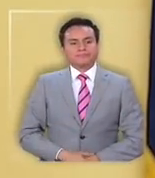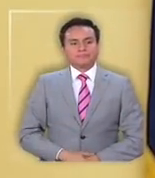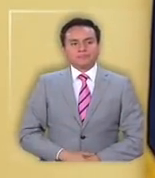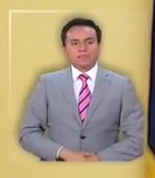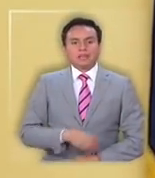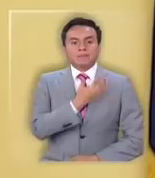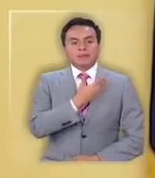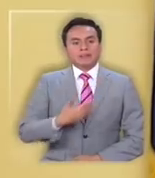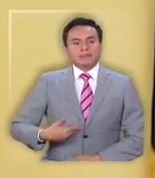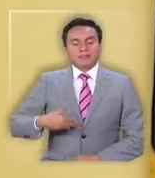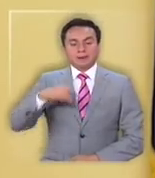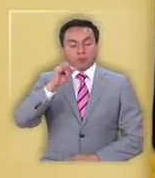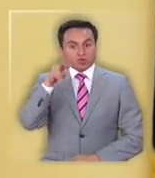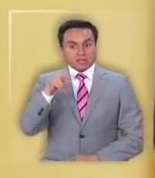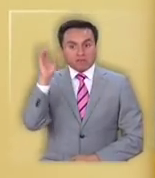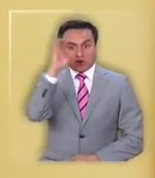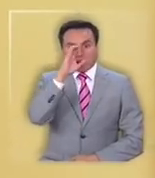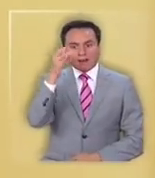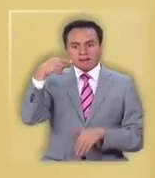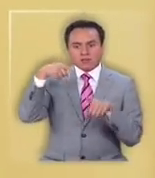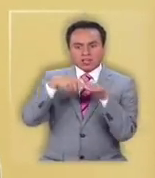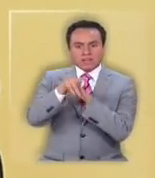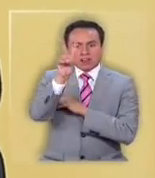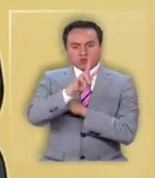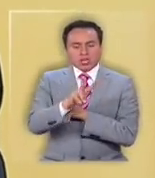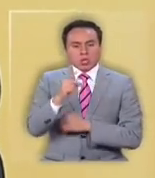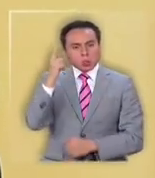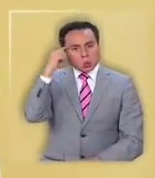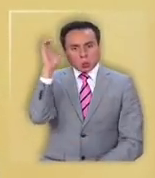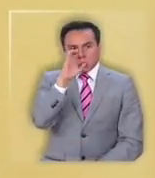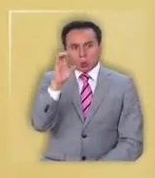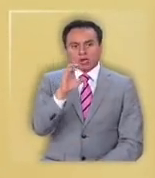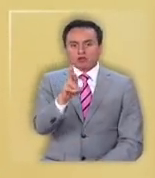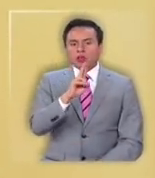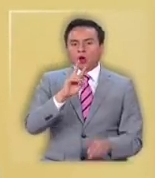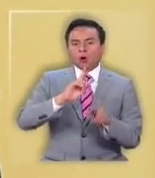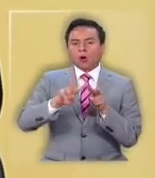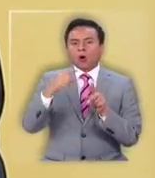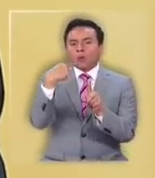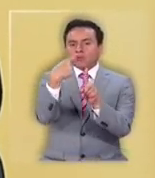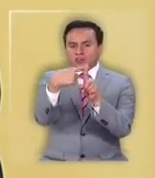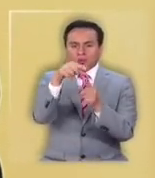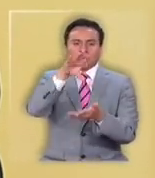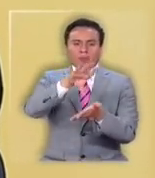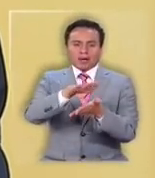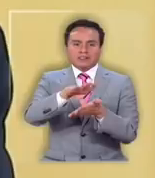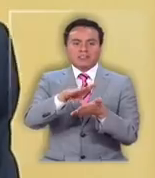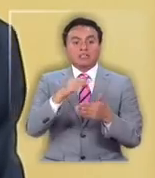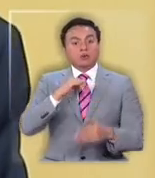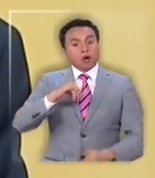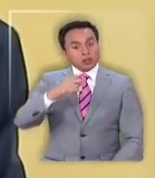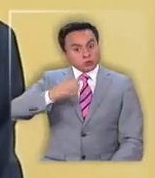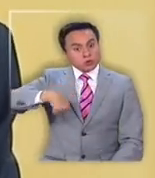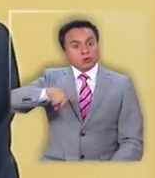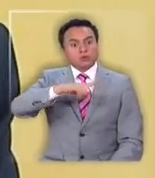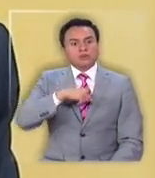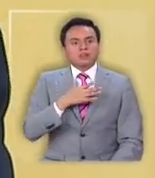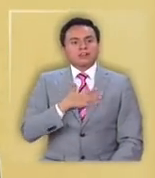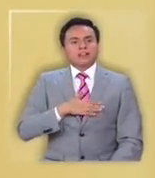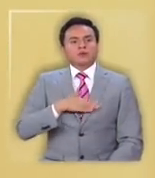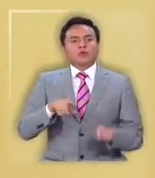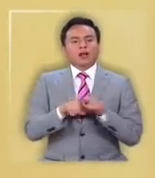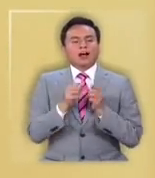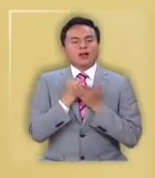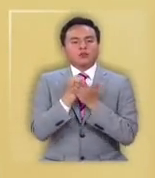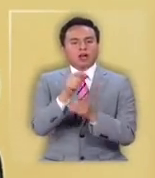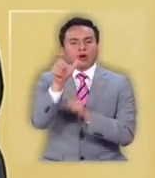El presidente Putin no busca para nada involucrarse en Venezuela, solo quiere un resultado positivo para este país, igual que nosotros, que solo queremos llevar